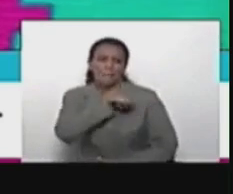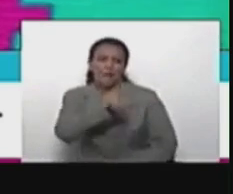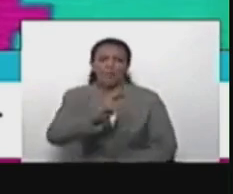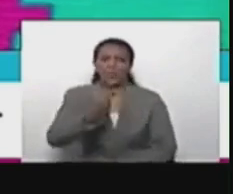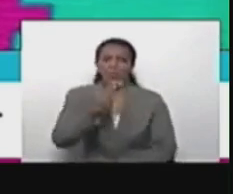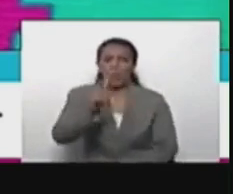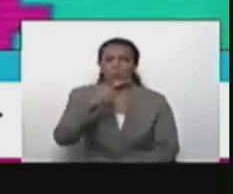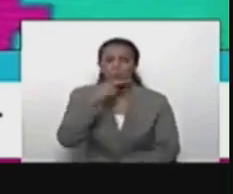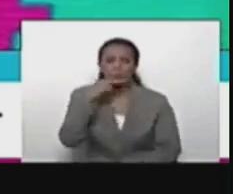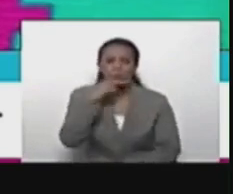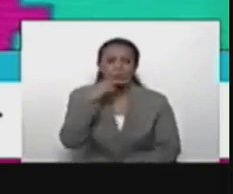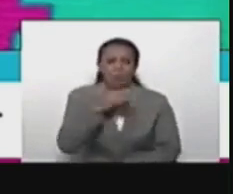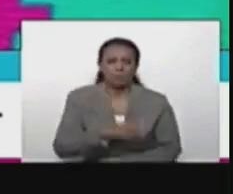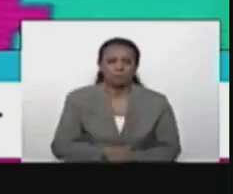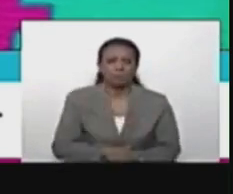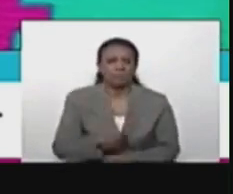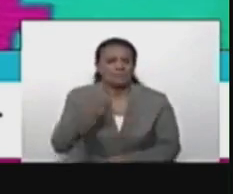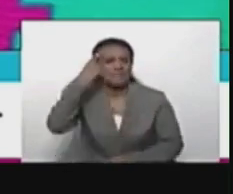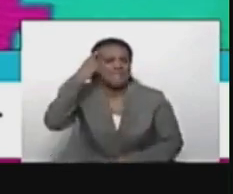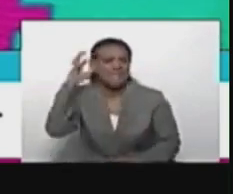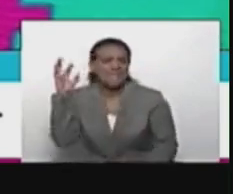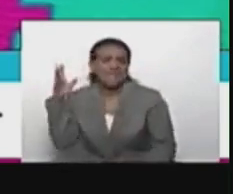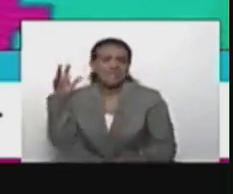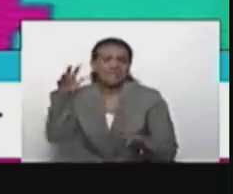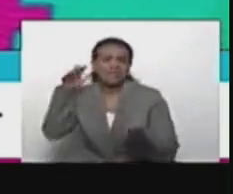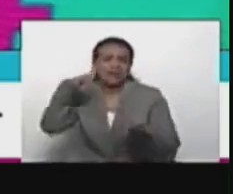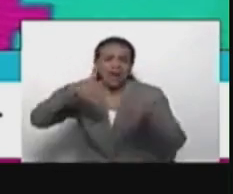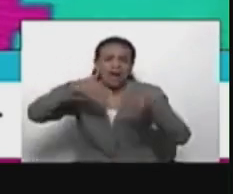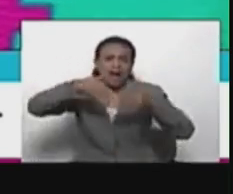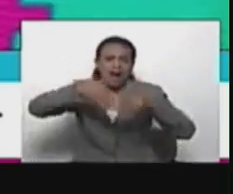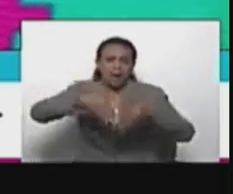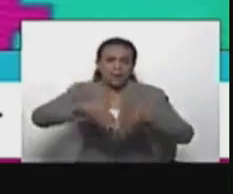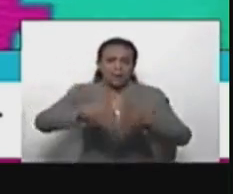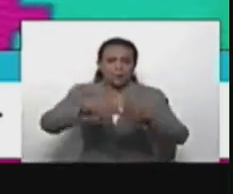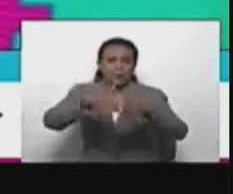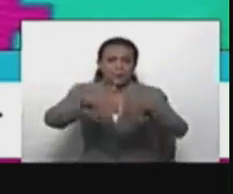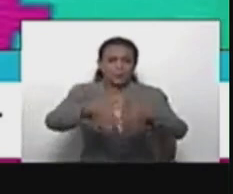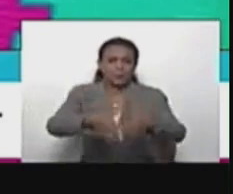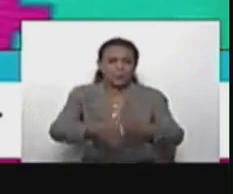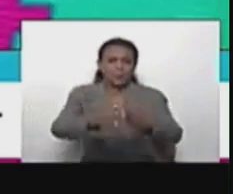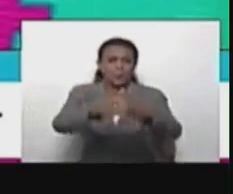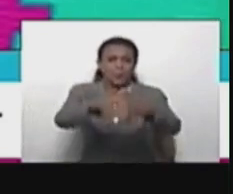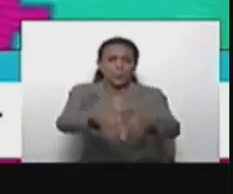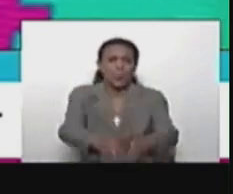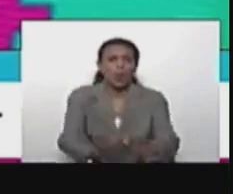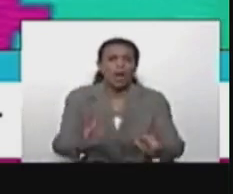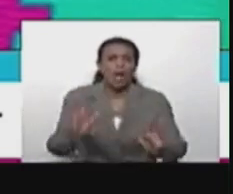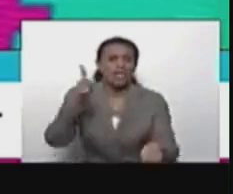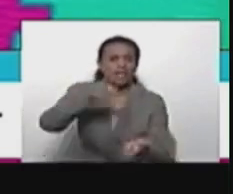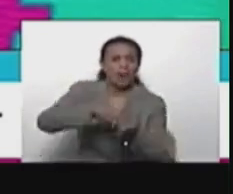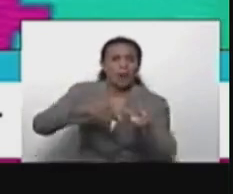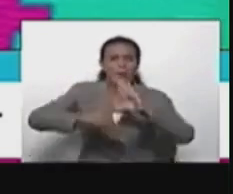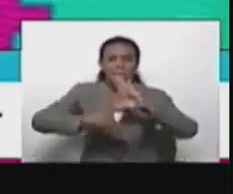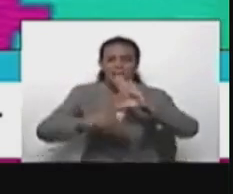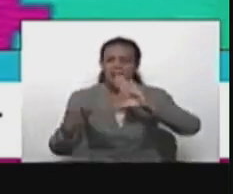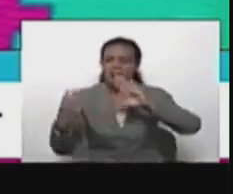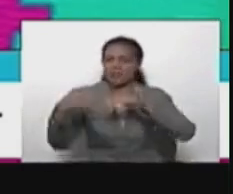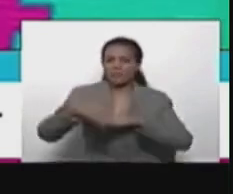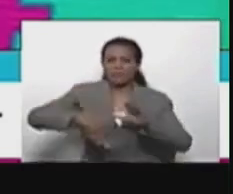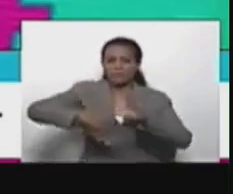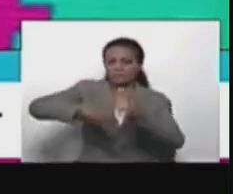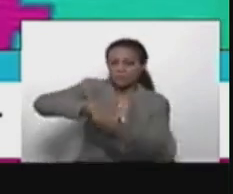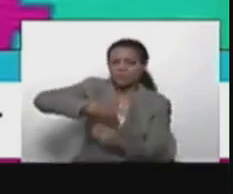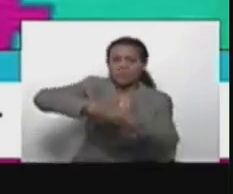octubre, que es el día en que llegaron las calaveras que presagiaron el genocidio más grande de la historia de la humanidad.